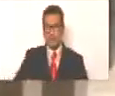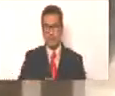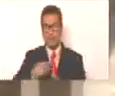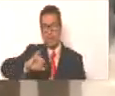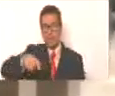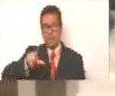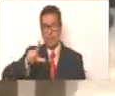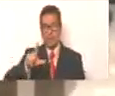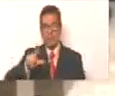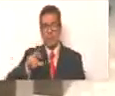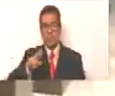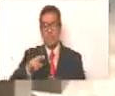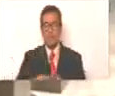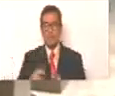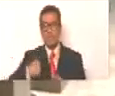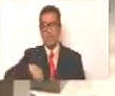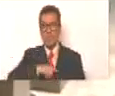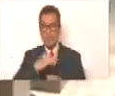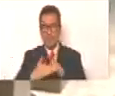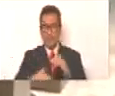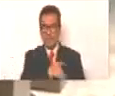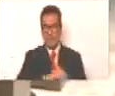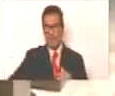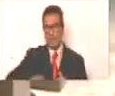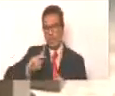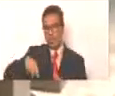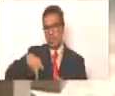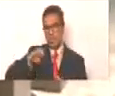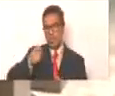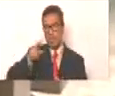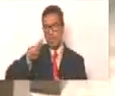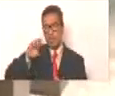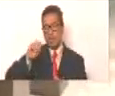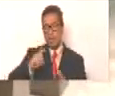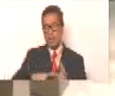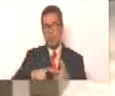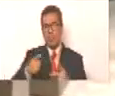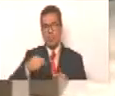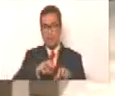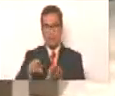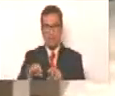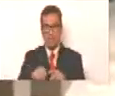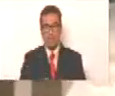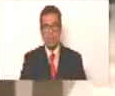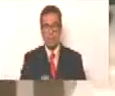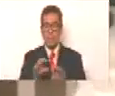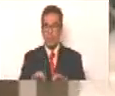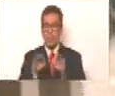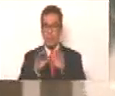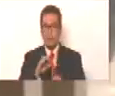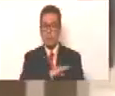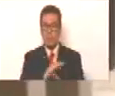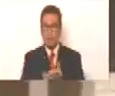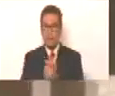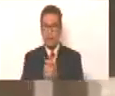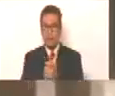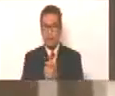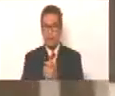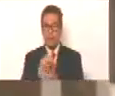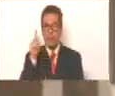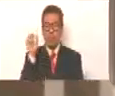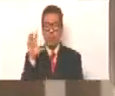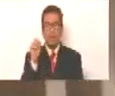a nuestro vicepresidente Pedro Infante, a nuestras secretarias, en especial a mis colegas parlamentarios y al pueblo hoy